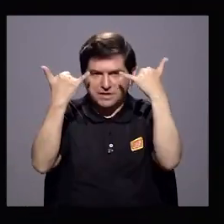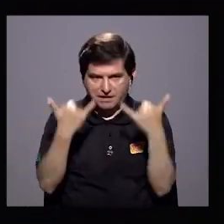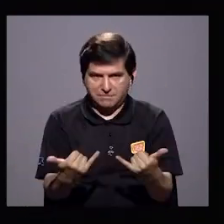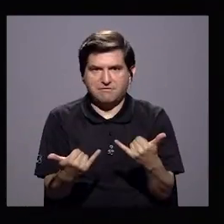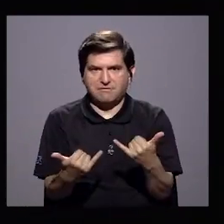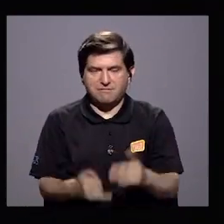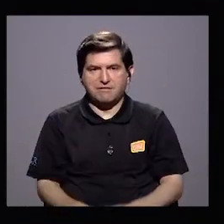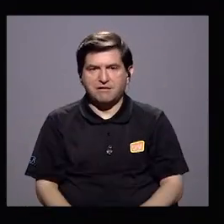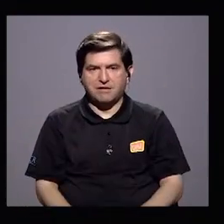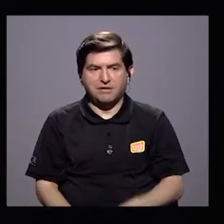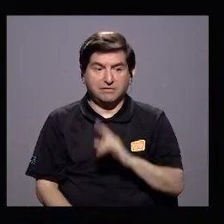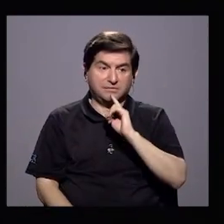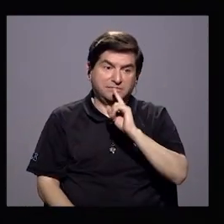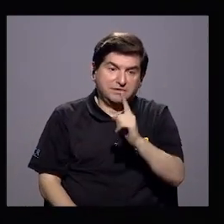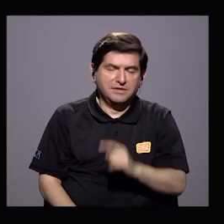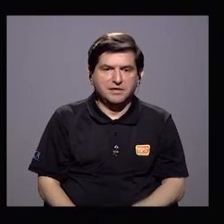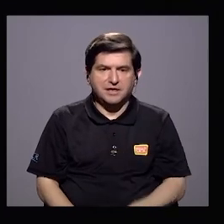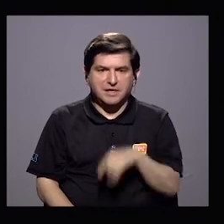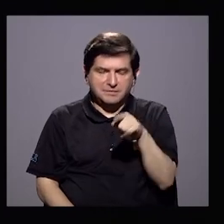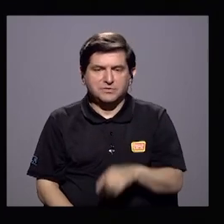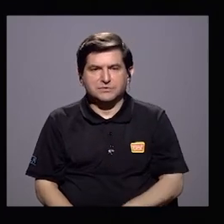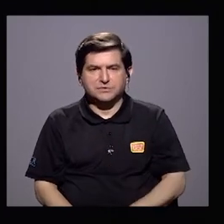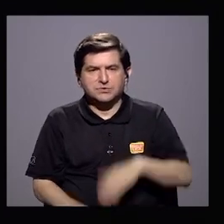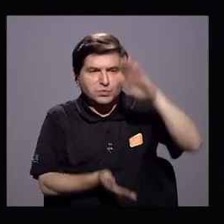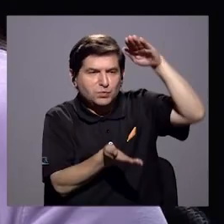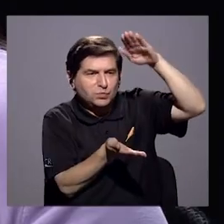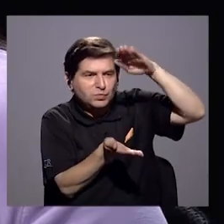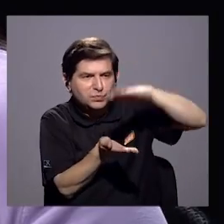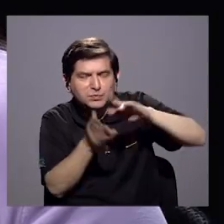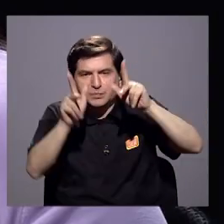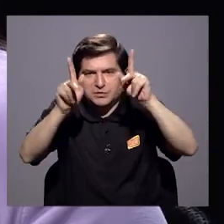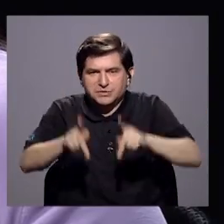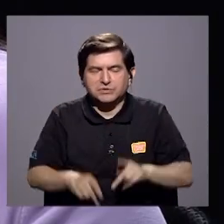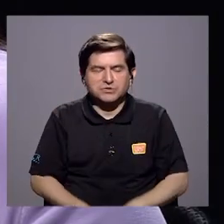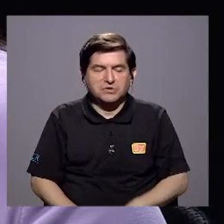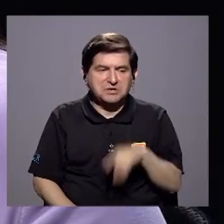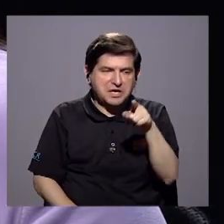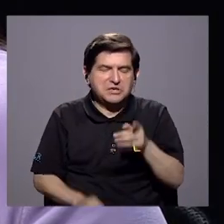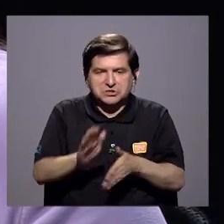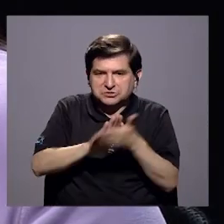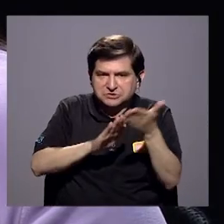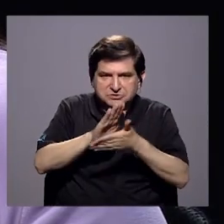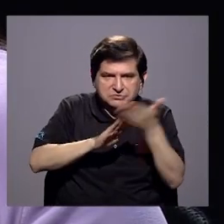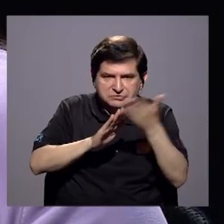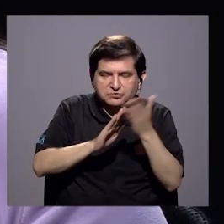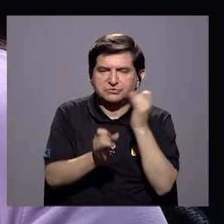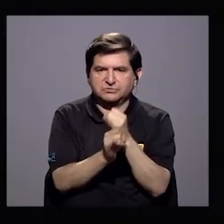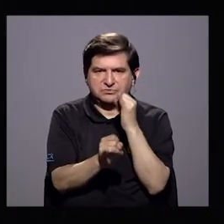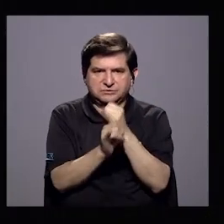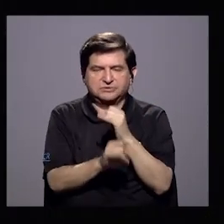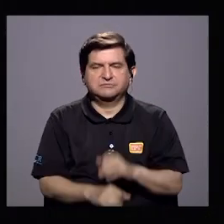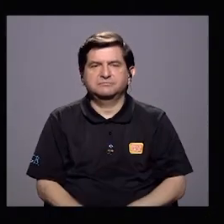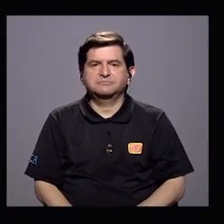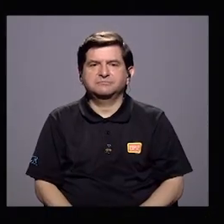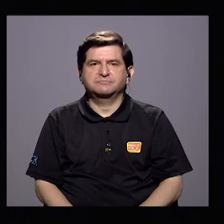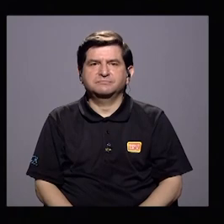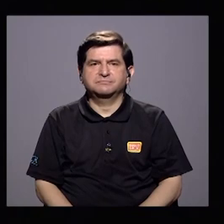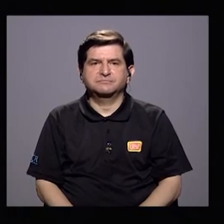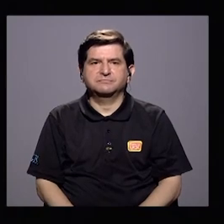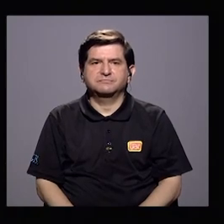hizo una, podríamos decir, un barrido de personas que decidieron irse de la institución